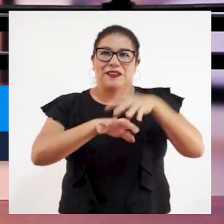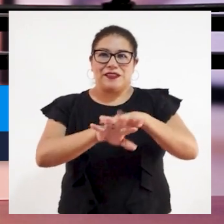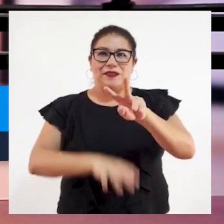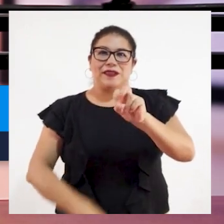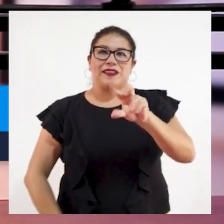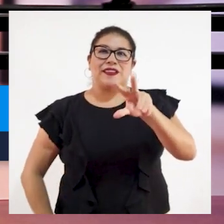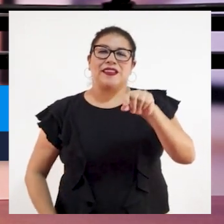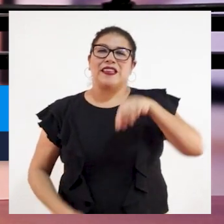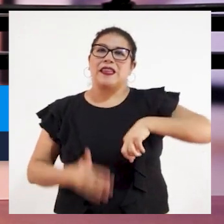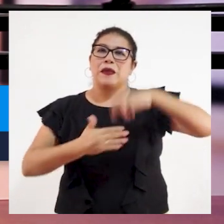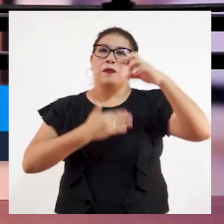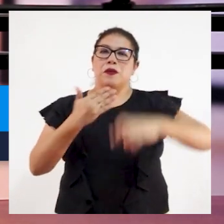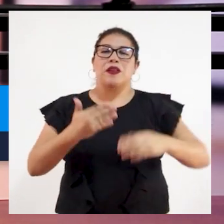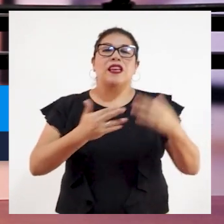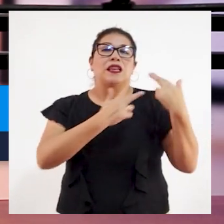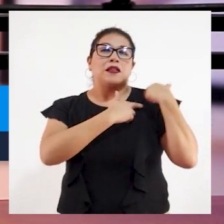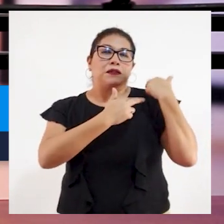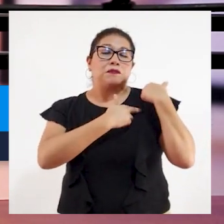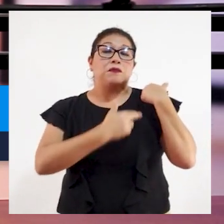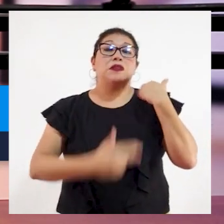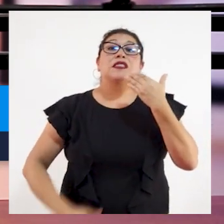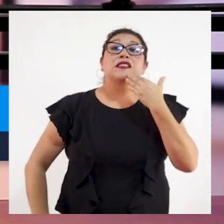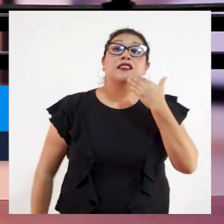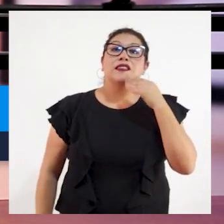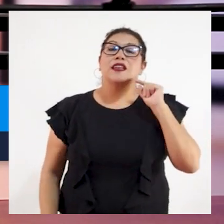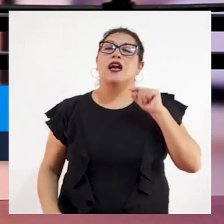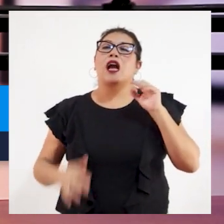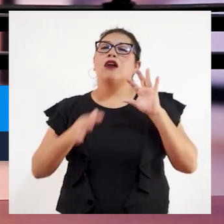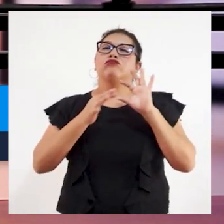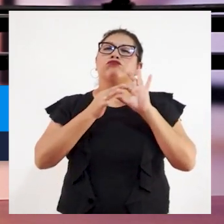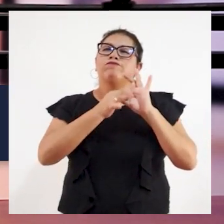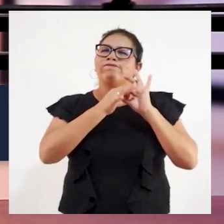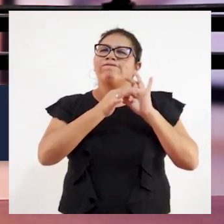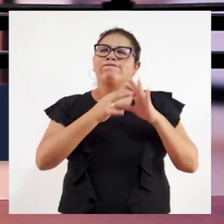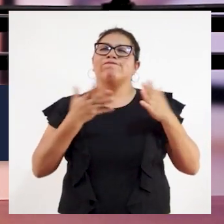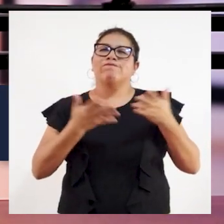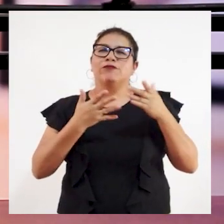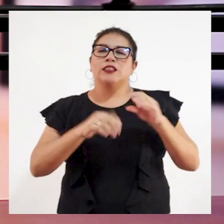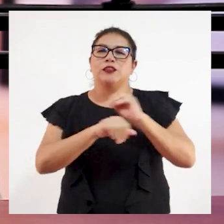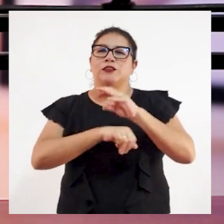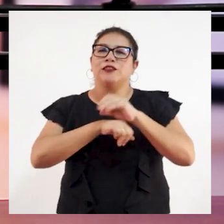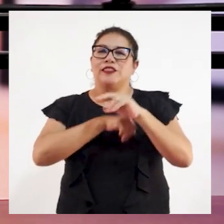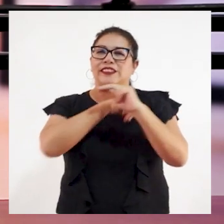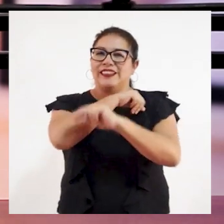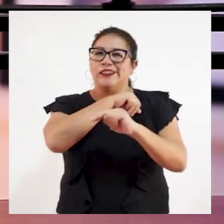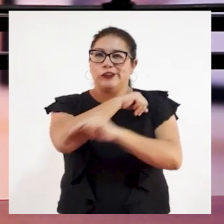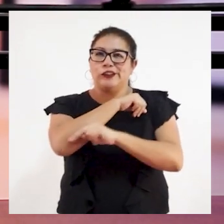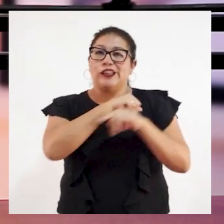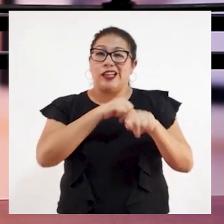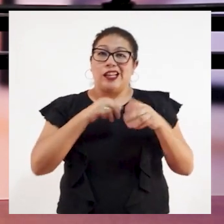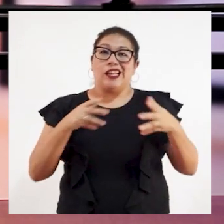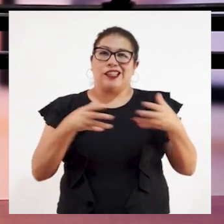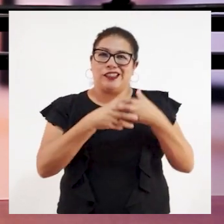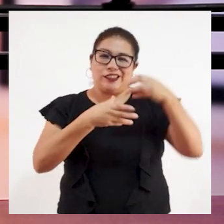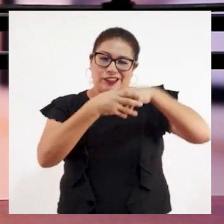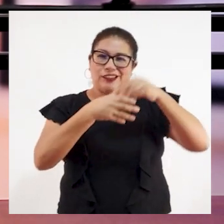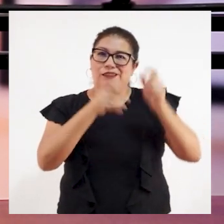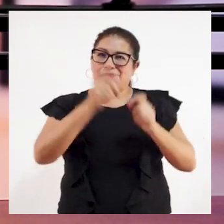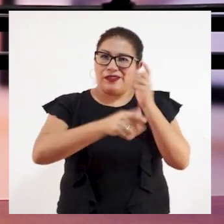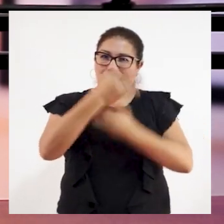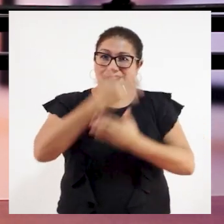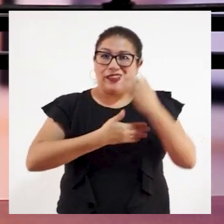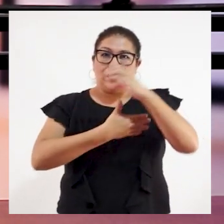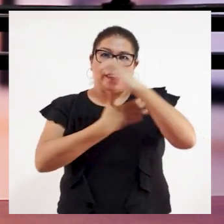Inclusión 2030, programa producido por la Unidad de Comunicaciones del Consejo Nacional para la Integración de la Persona